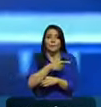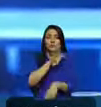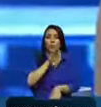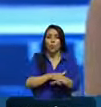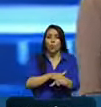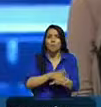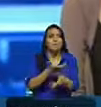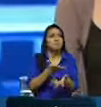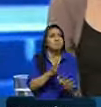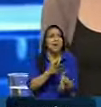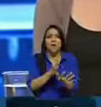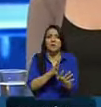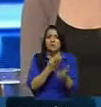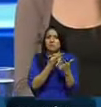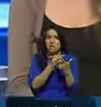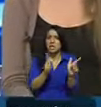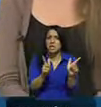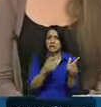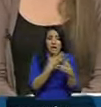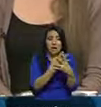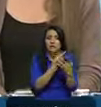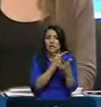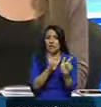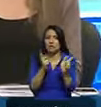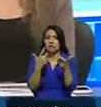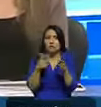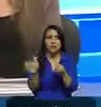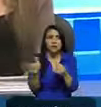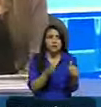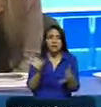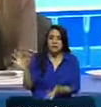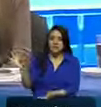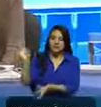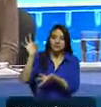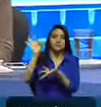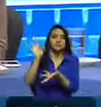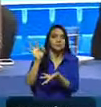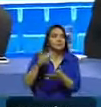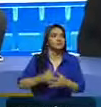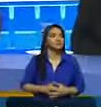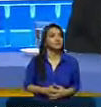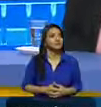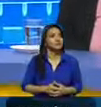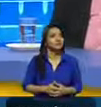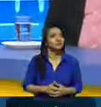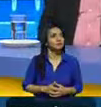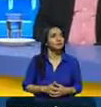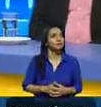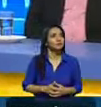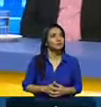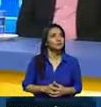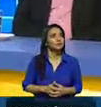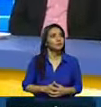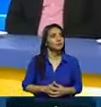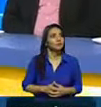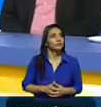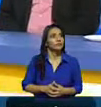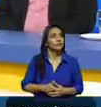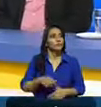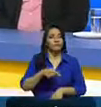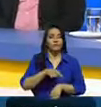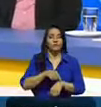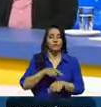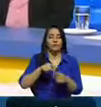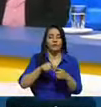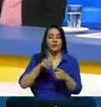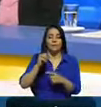cirujano. Bien, quiero presentar el primer panel. Están con nosotros la doctora María Fernanda